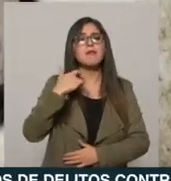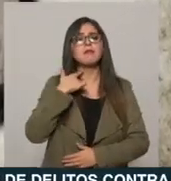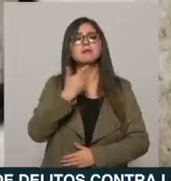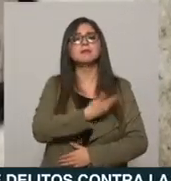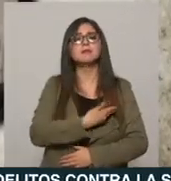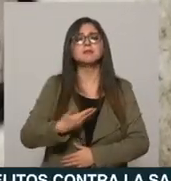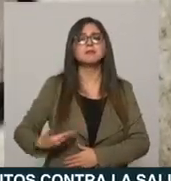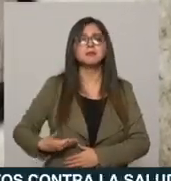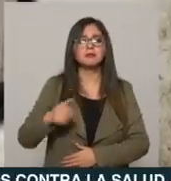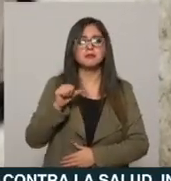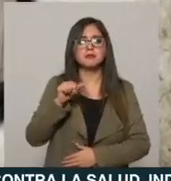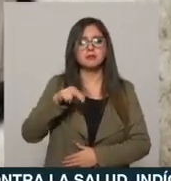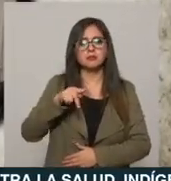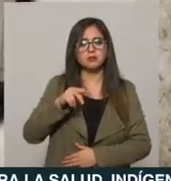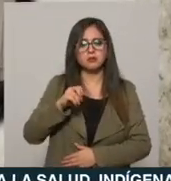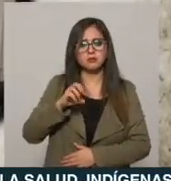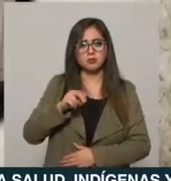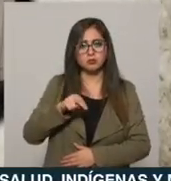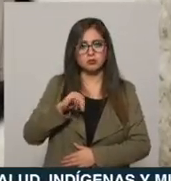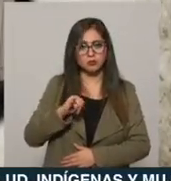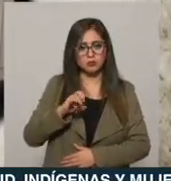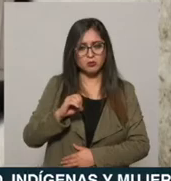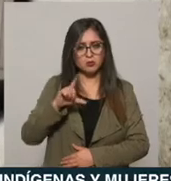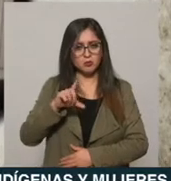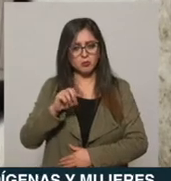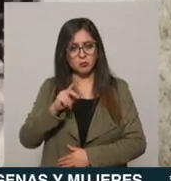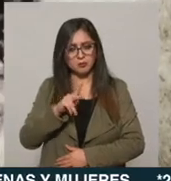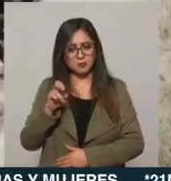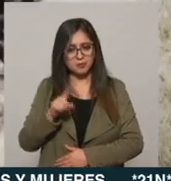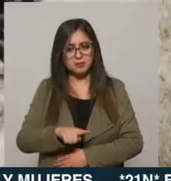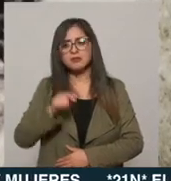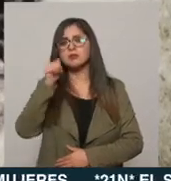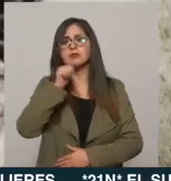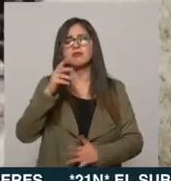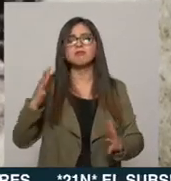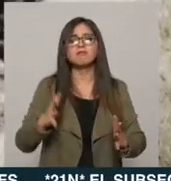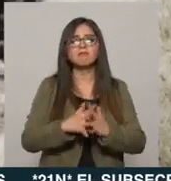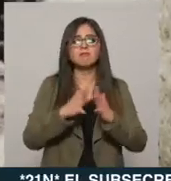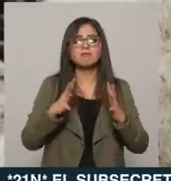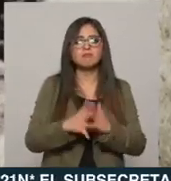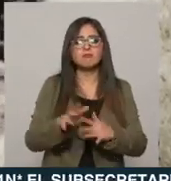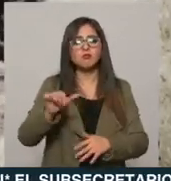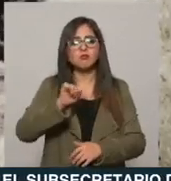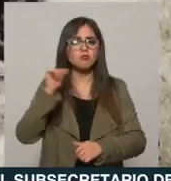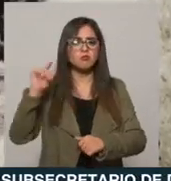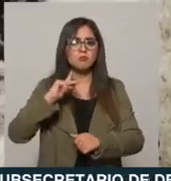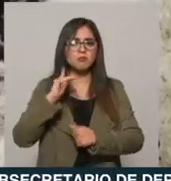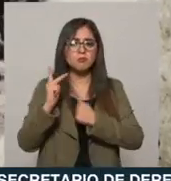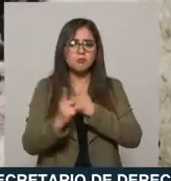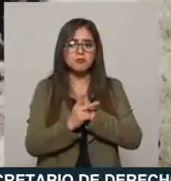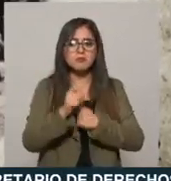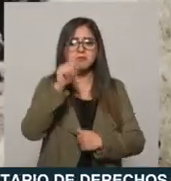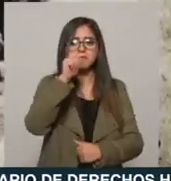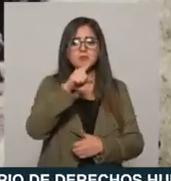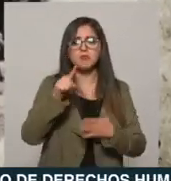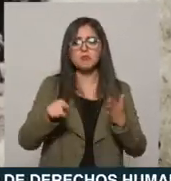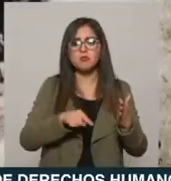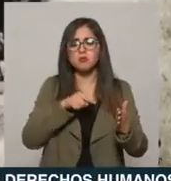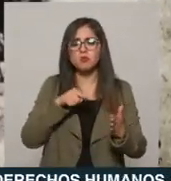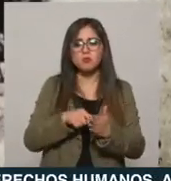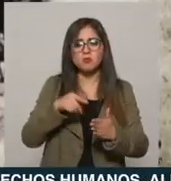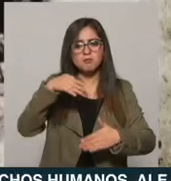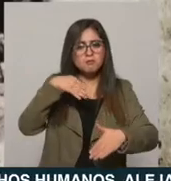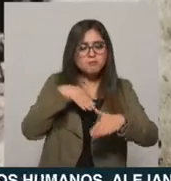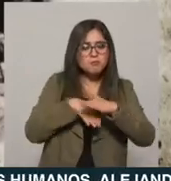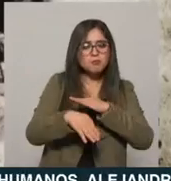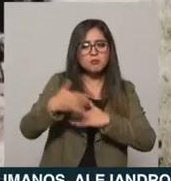Anna, en medio de un ambiente de invasión por ejércitos extranjeros, y que vio desde su sucursal ubicada en lo que se conoce